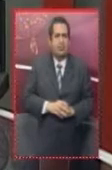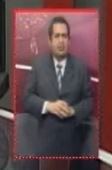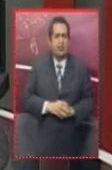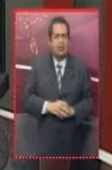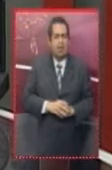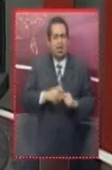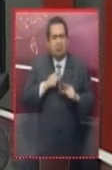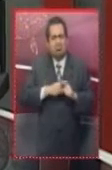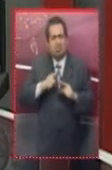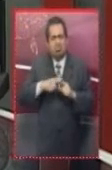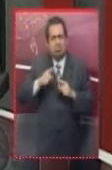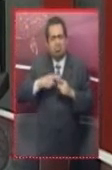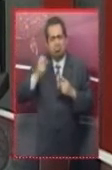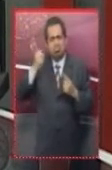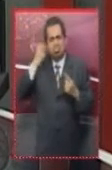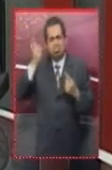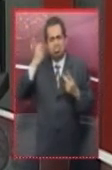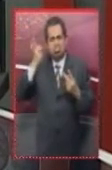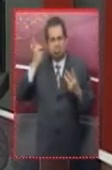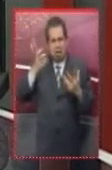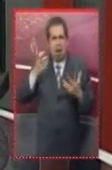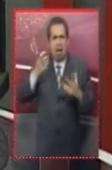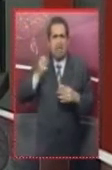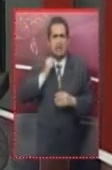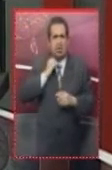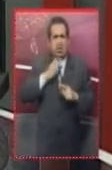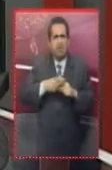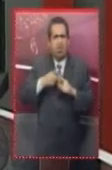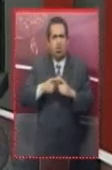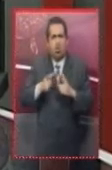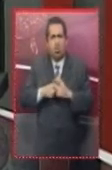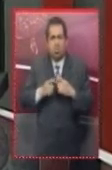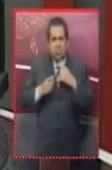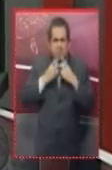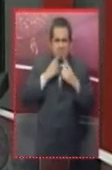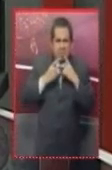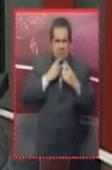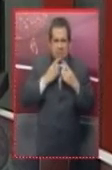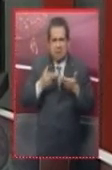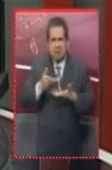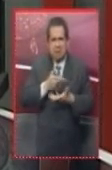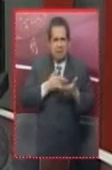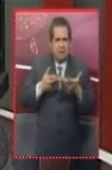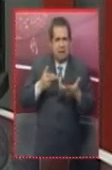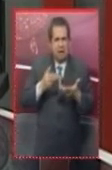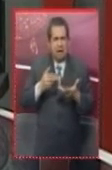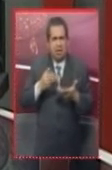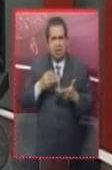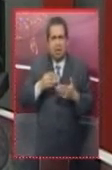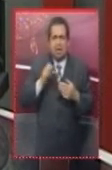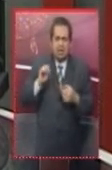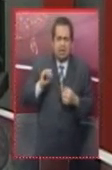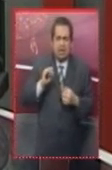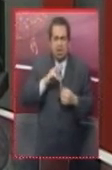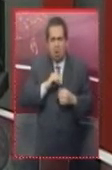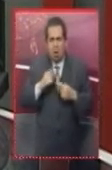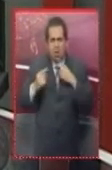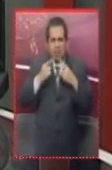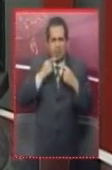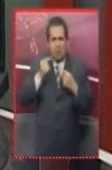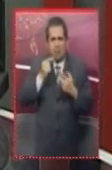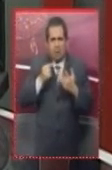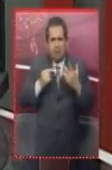Bueno, y luego de estos posicionamientos, senadores de los diversos grupos parlamentarios representados en la Cámara Alta debatieron a favor y en contra sobre